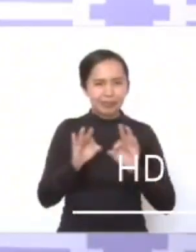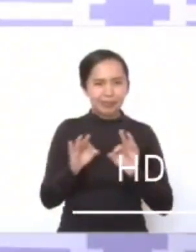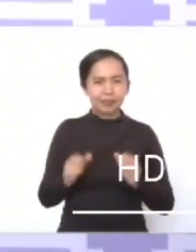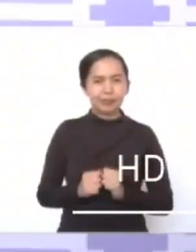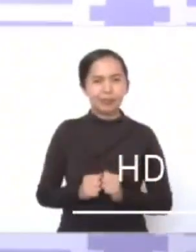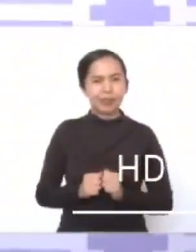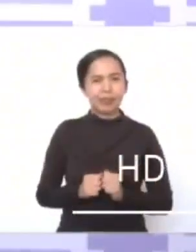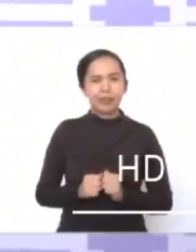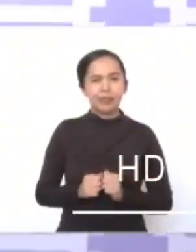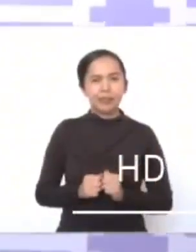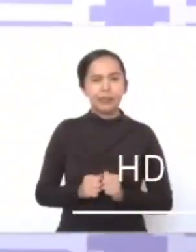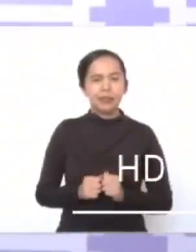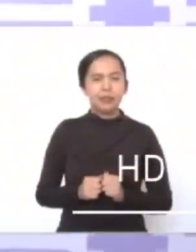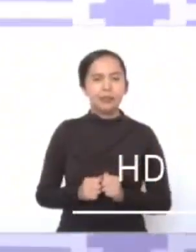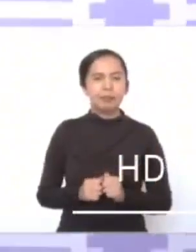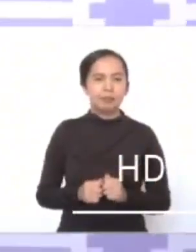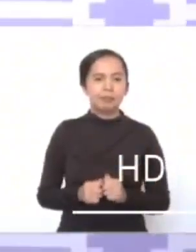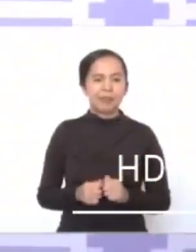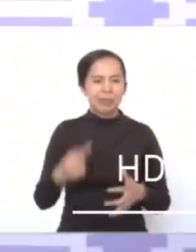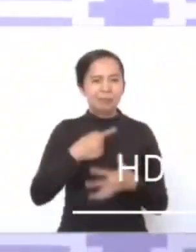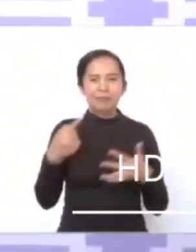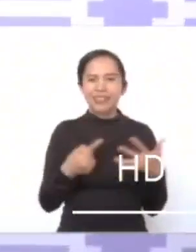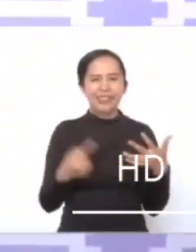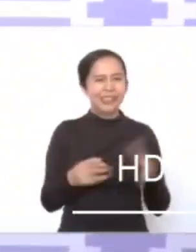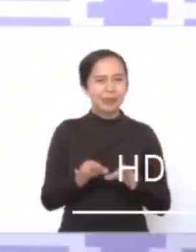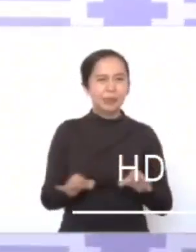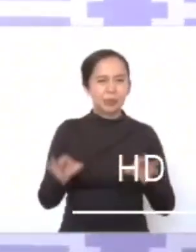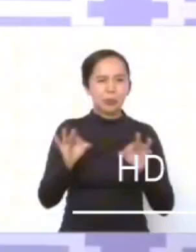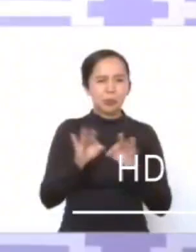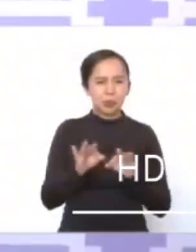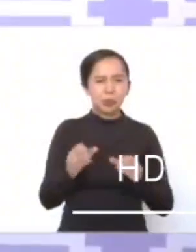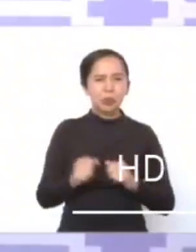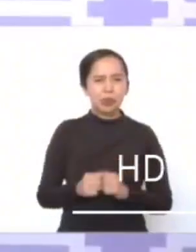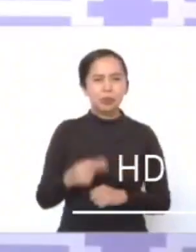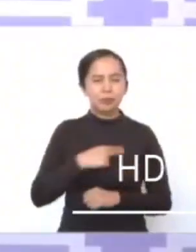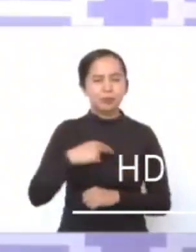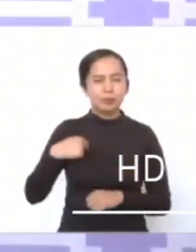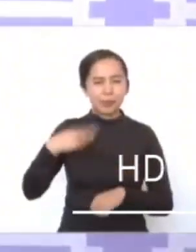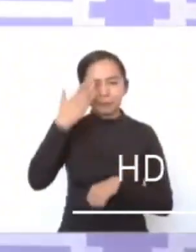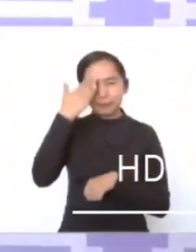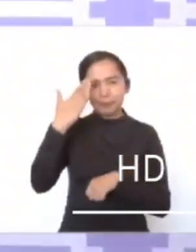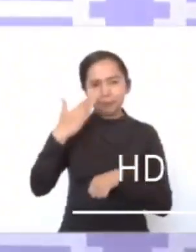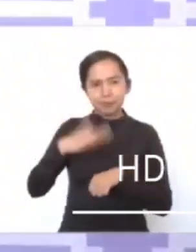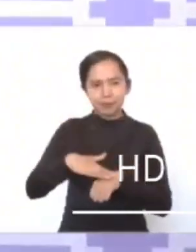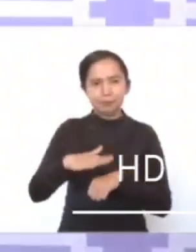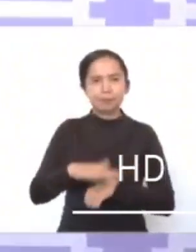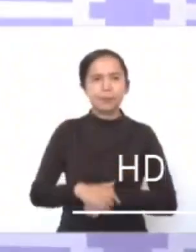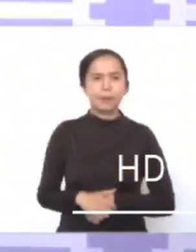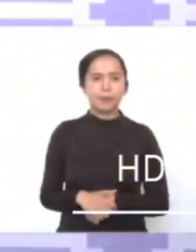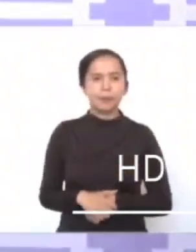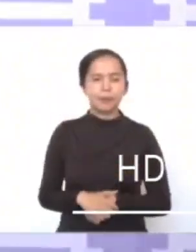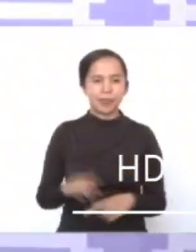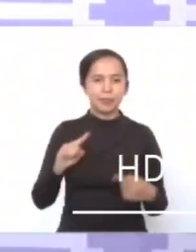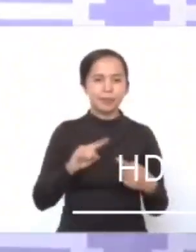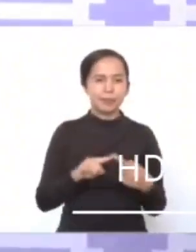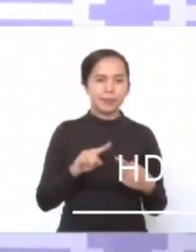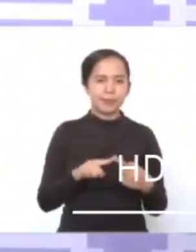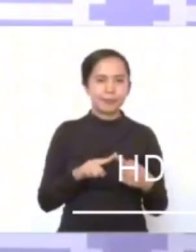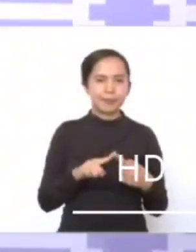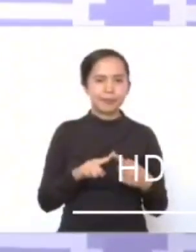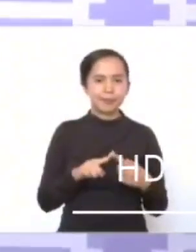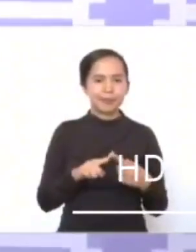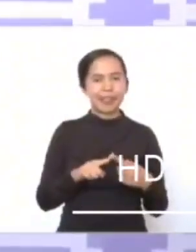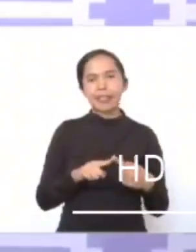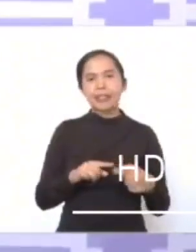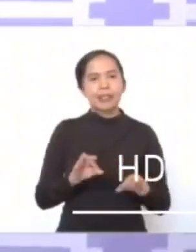algunos datos que me parece muy importante que nos llevemos. El primero,